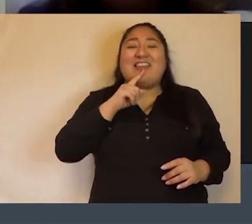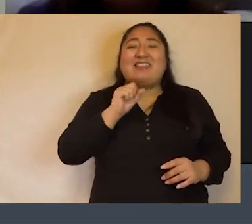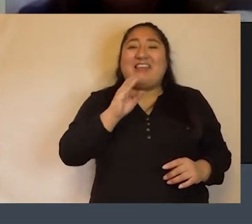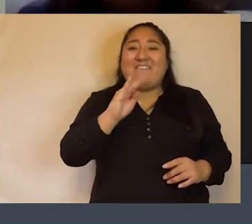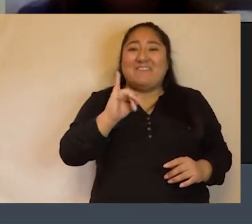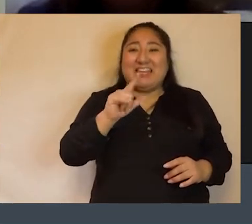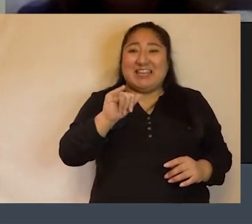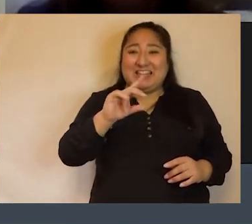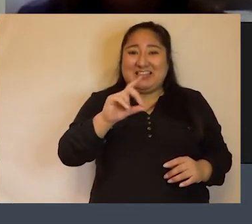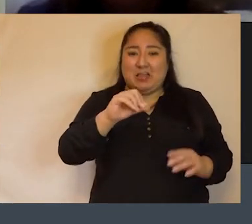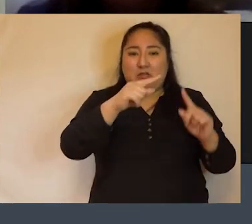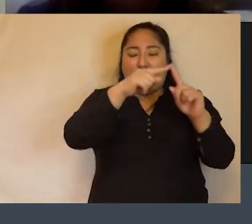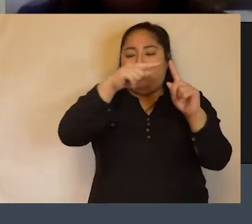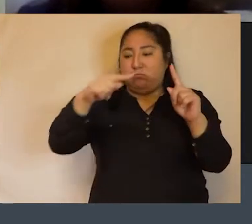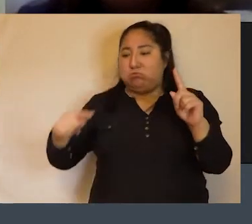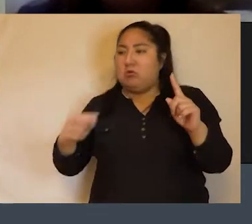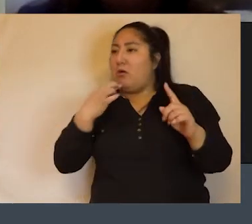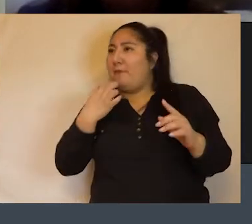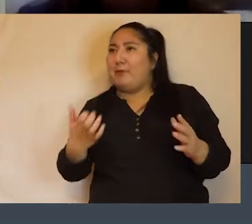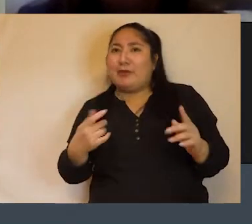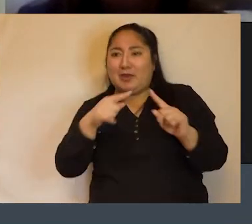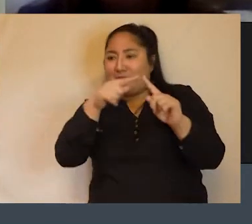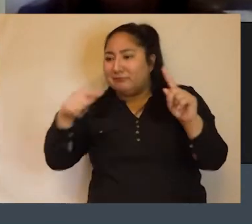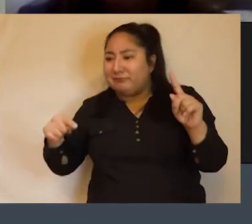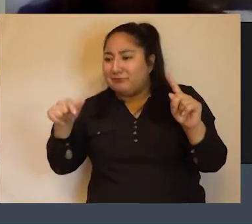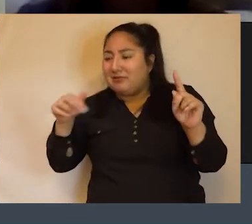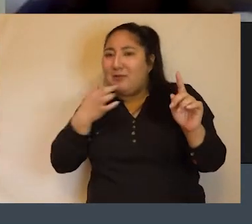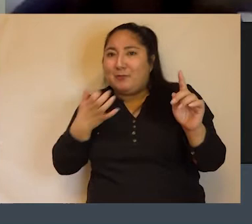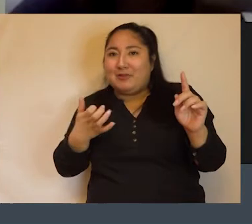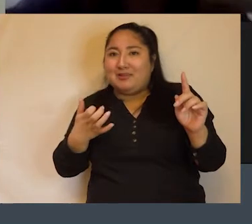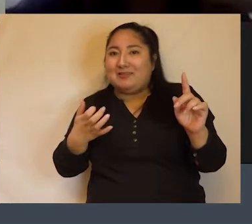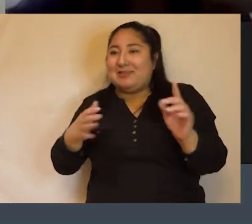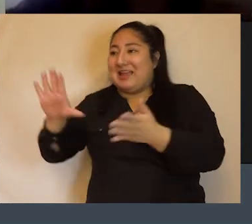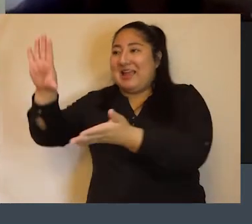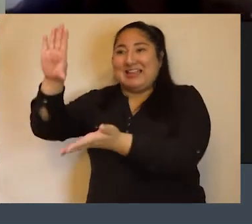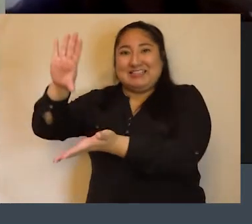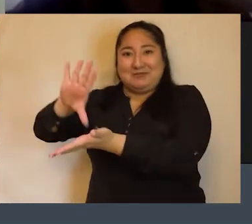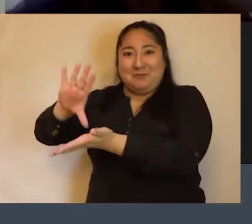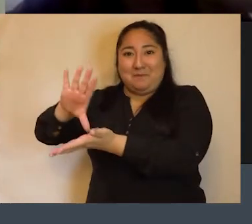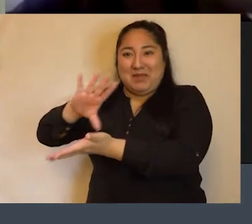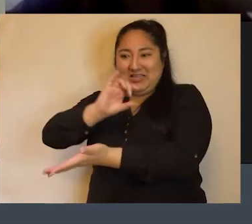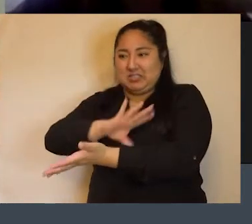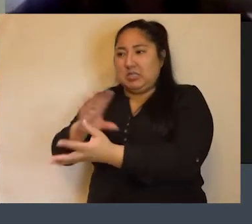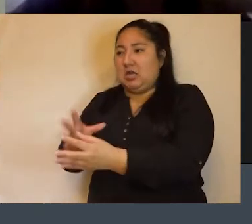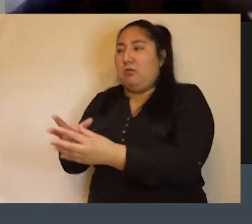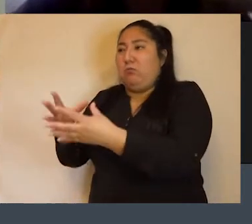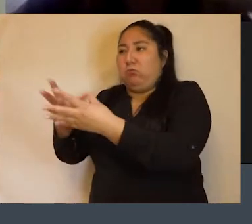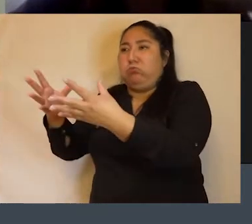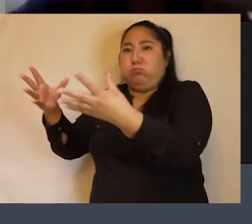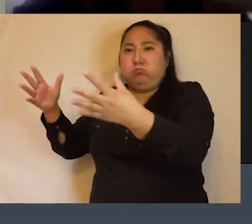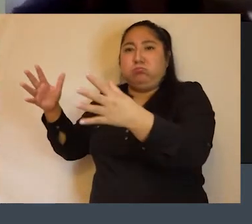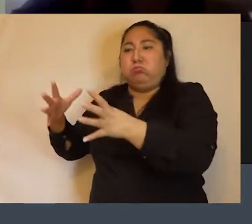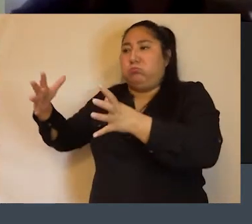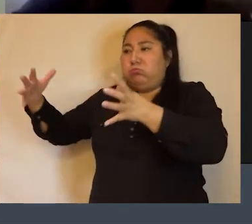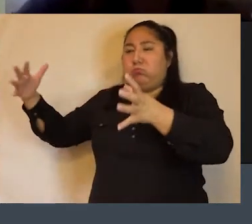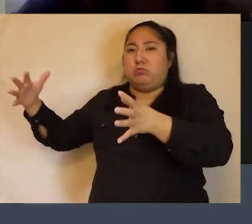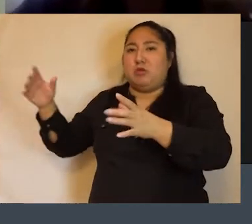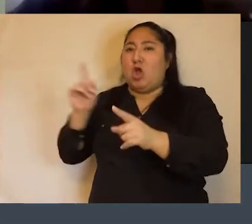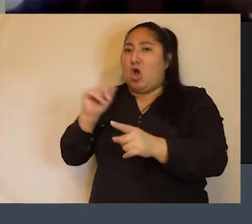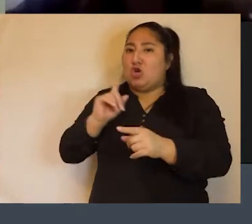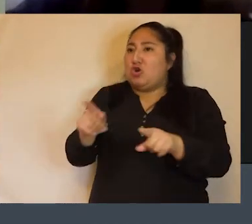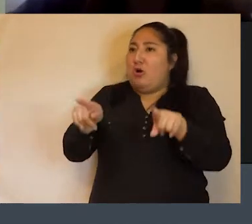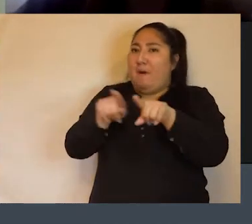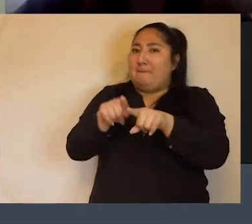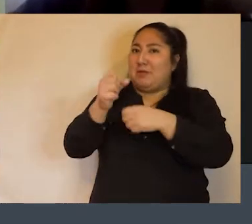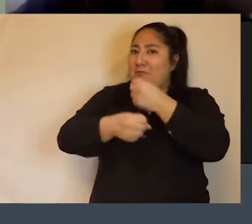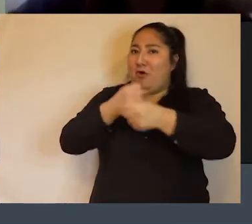las rentabilidades iban a decaer de la forma que decayeron. ¿Y por qué decayeron? Porque el país creció, porque nosotros ya no somos el mismo país del